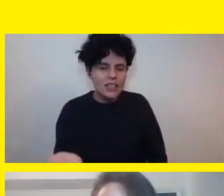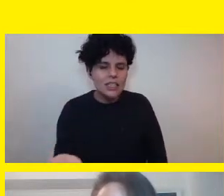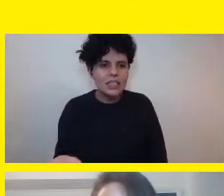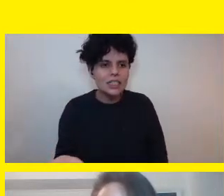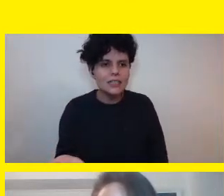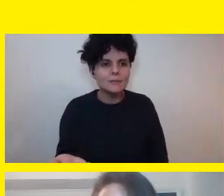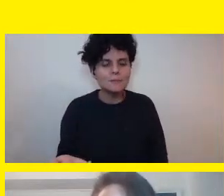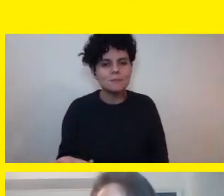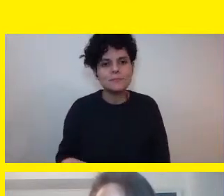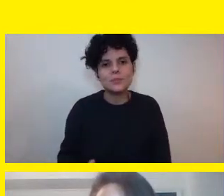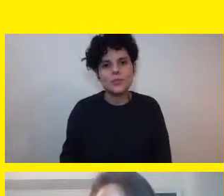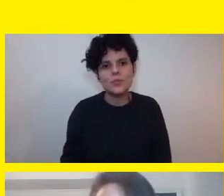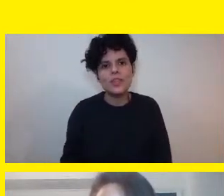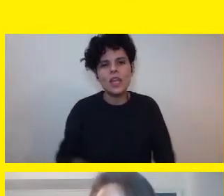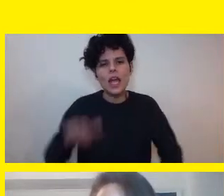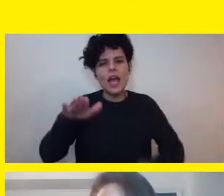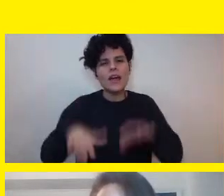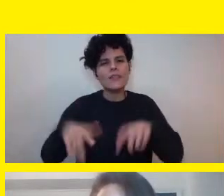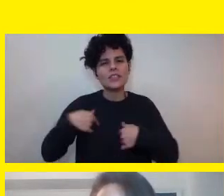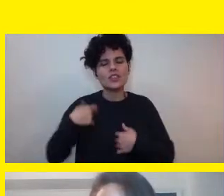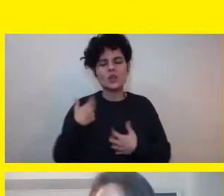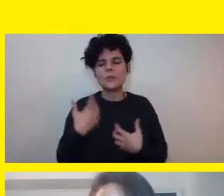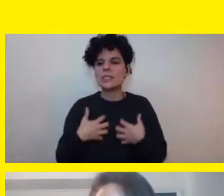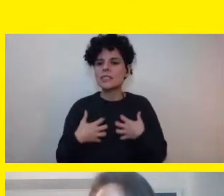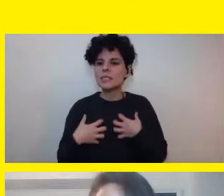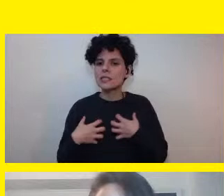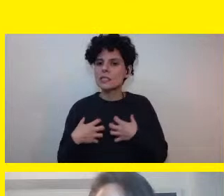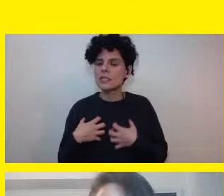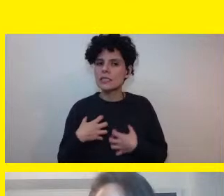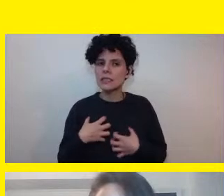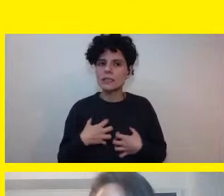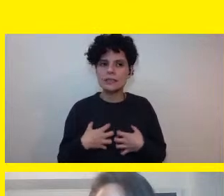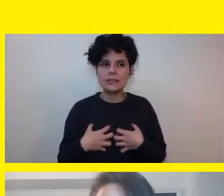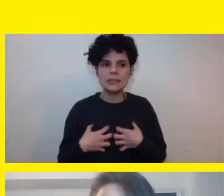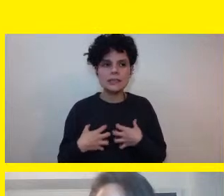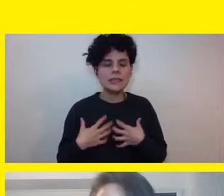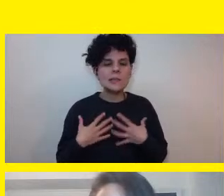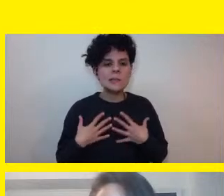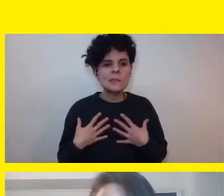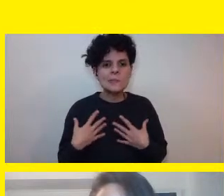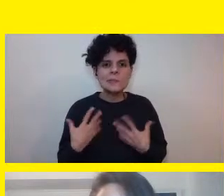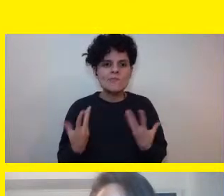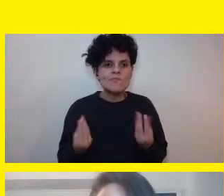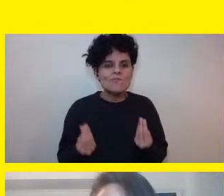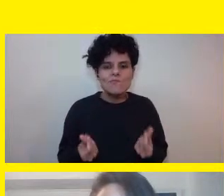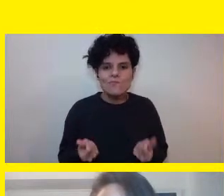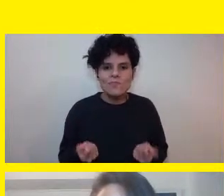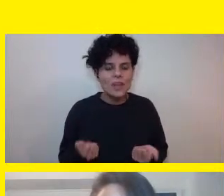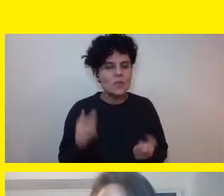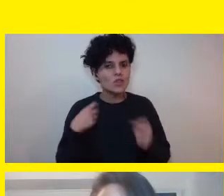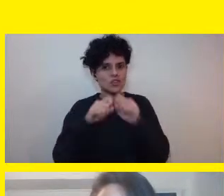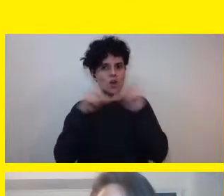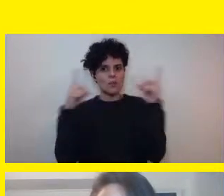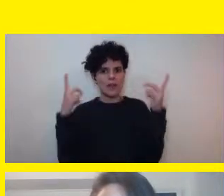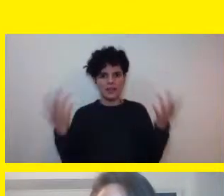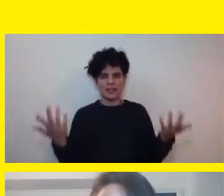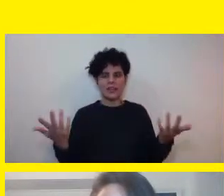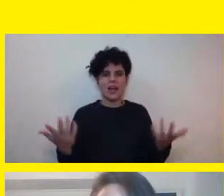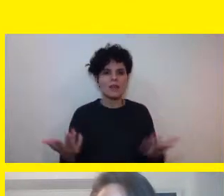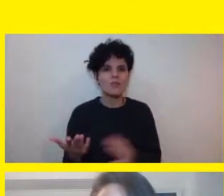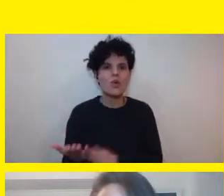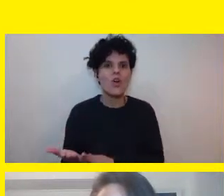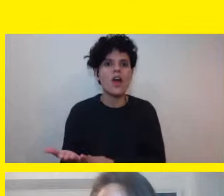una candidez que me sorprende a mí misma, ¿no? Con todas las dudas que yo tenía